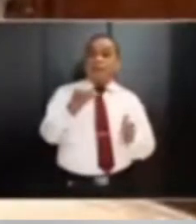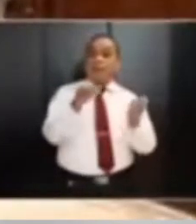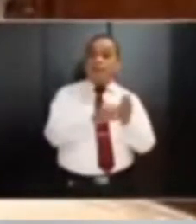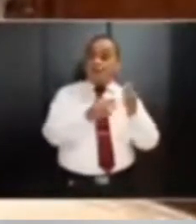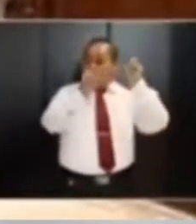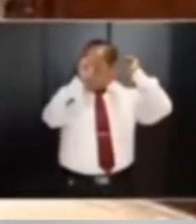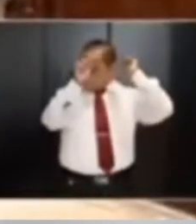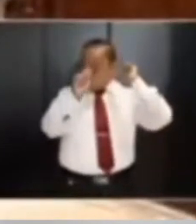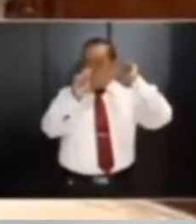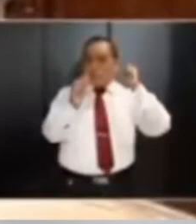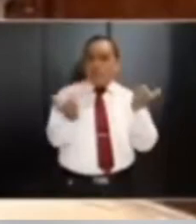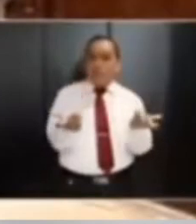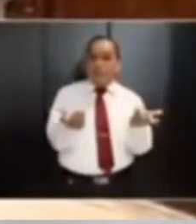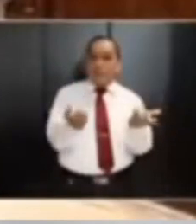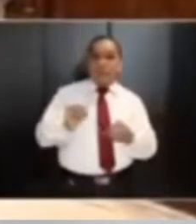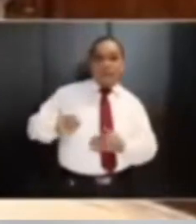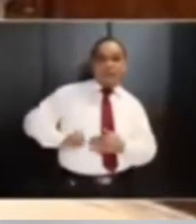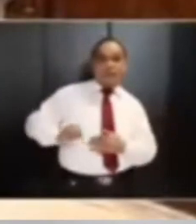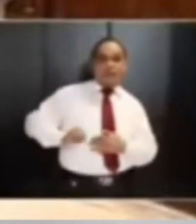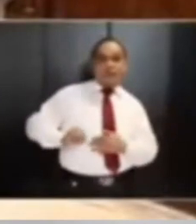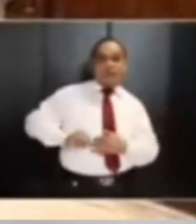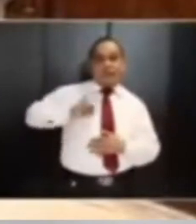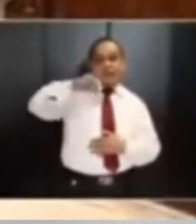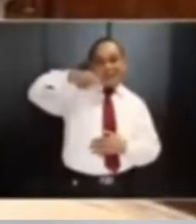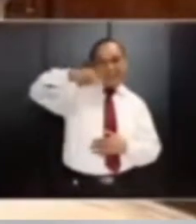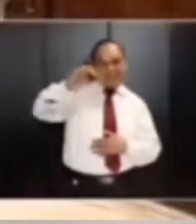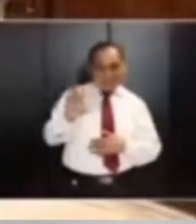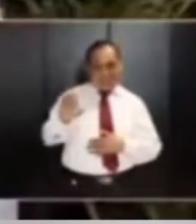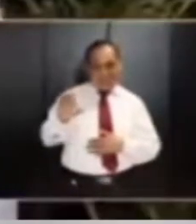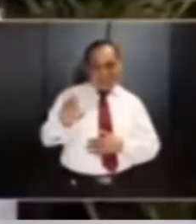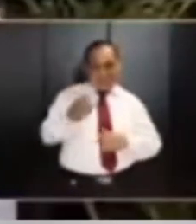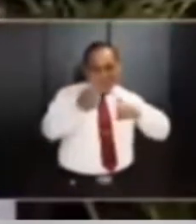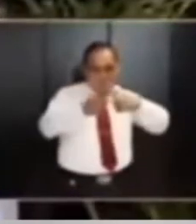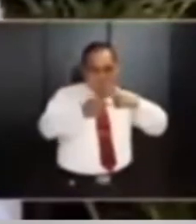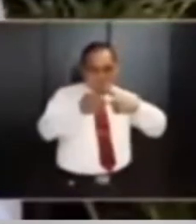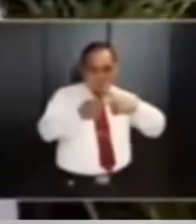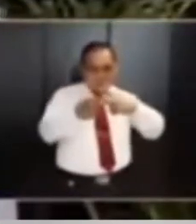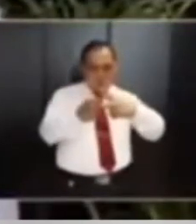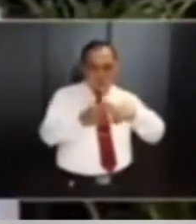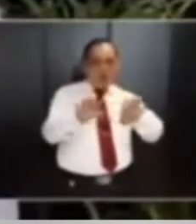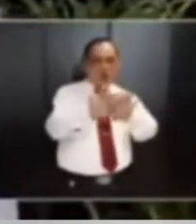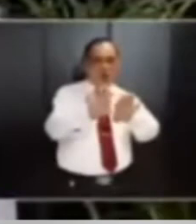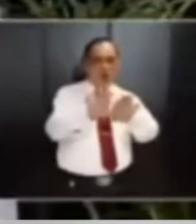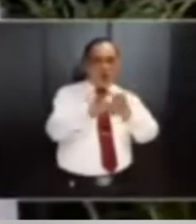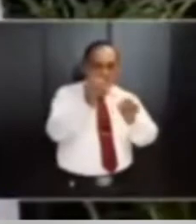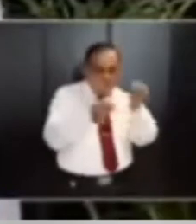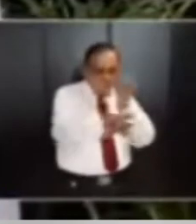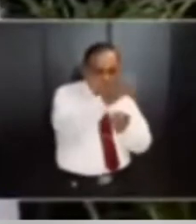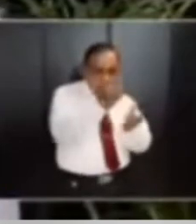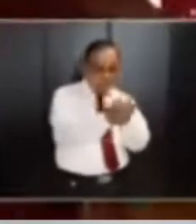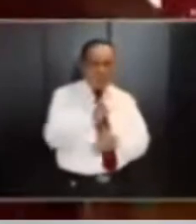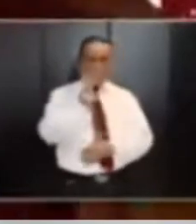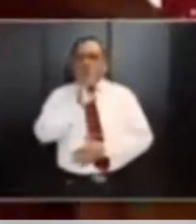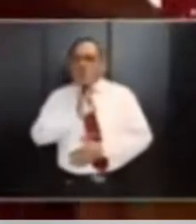lo interesante sería saber si el ine los contabilizó porque invariablemente son cuestiones que están entrando por otra cuya por pura curiosidad